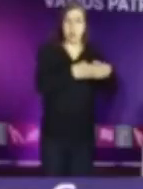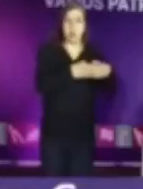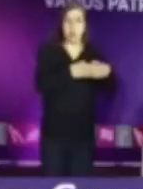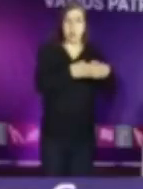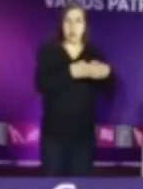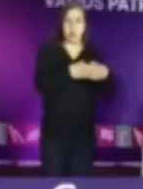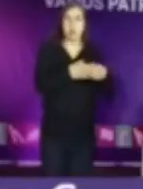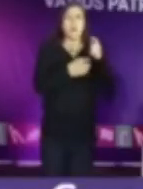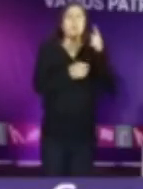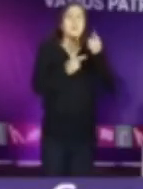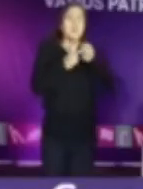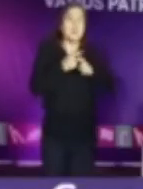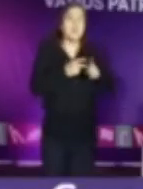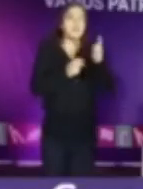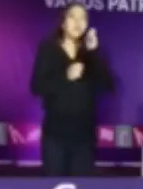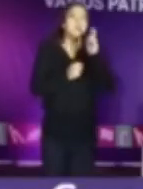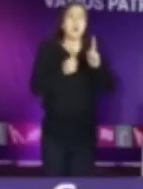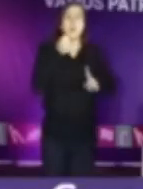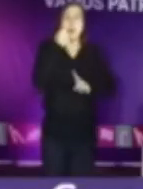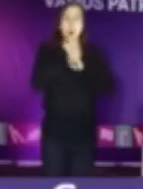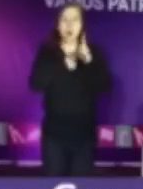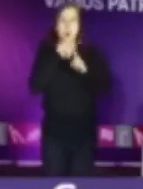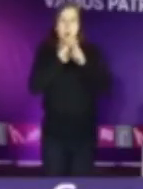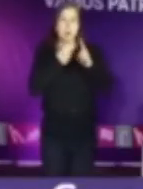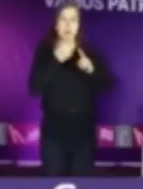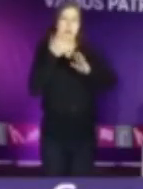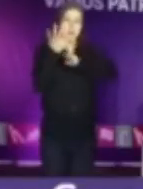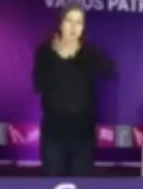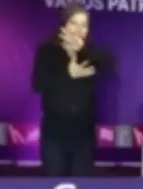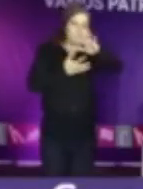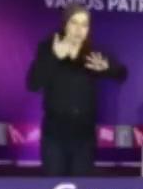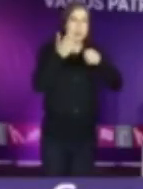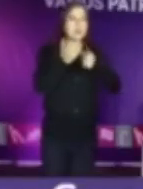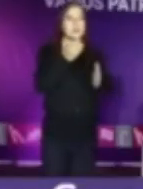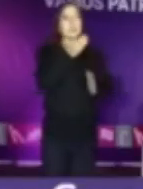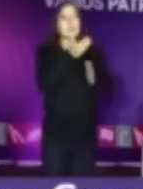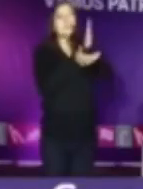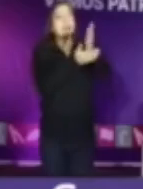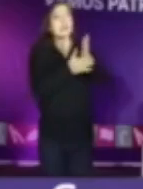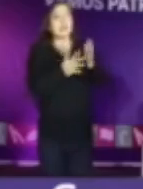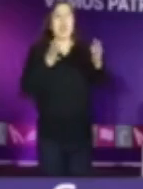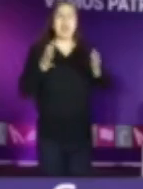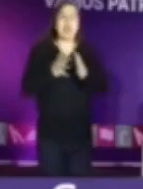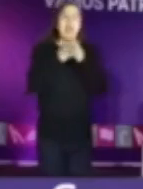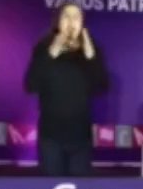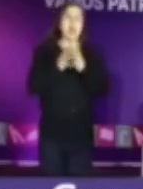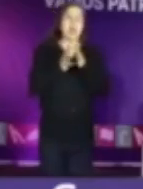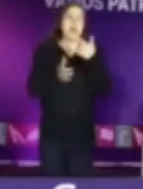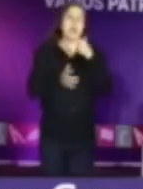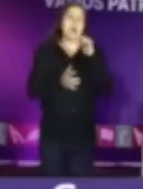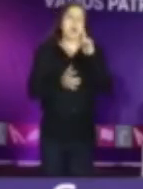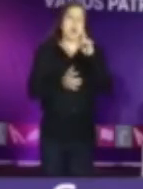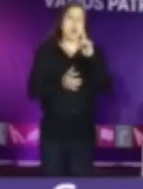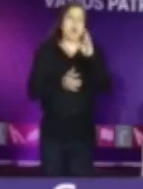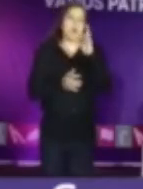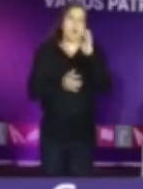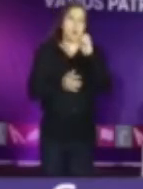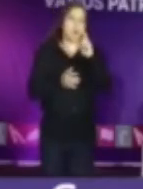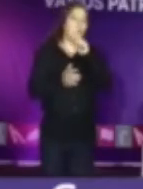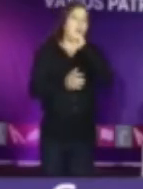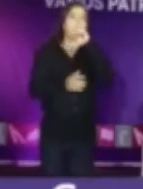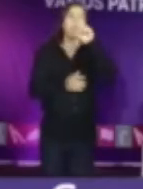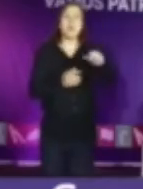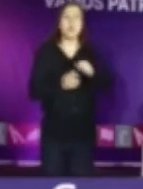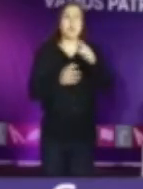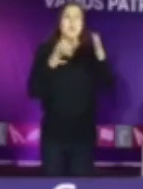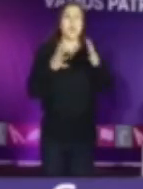en cobertura de zonas de conflicto, la guerra en Líbano, la guerra del Golfo, y después la guerra en